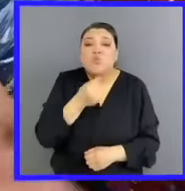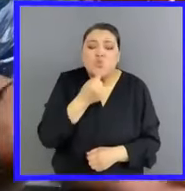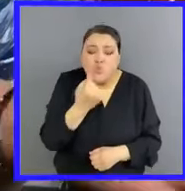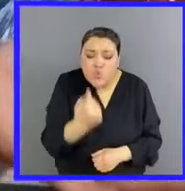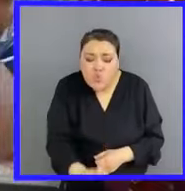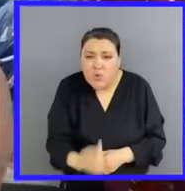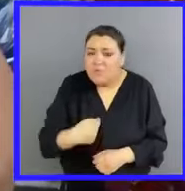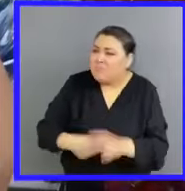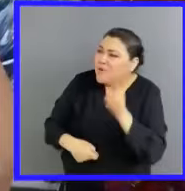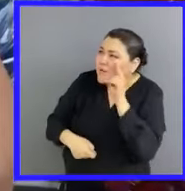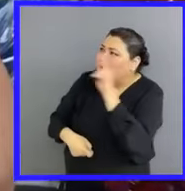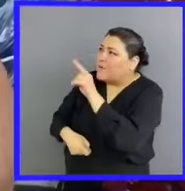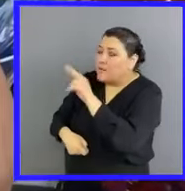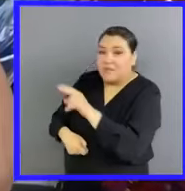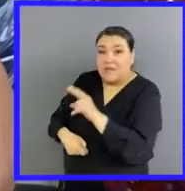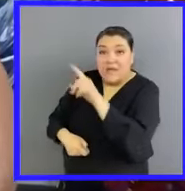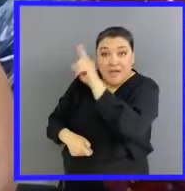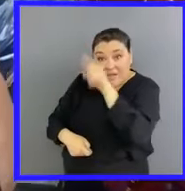futuros, pues,